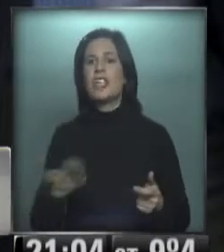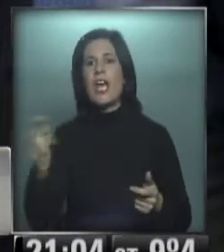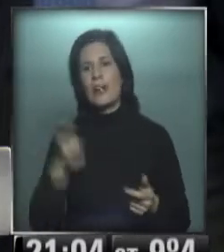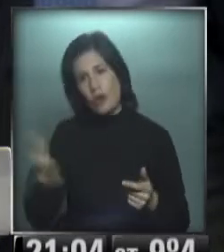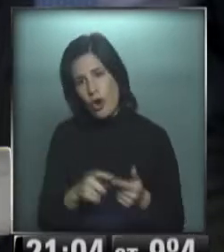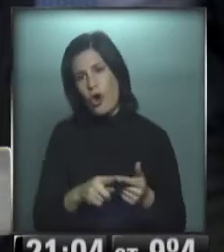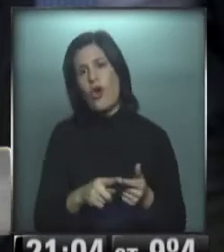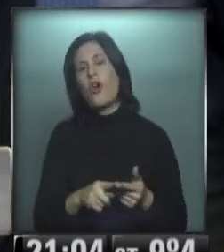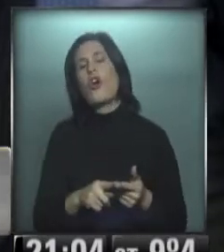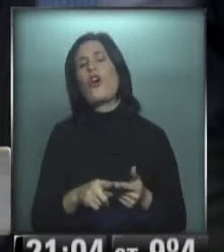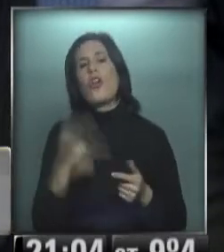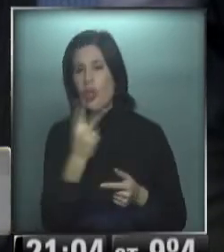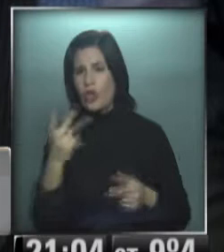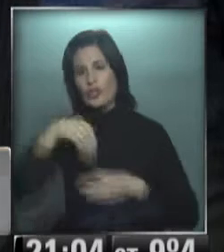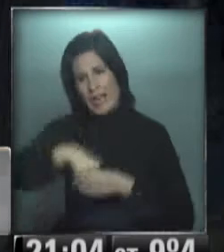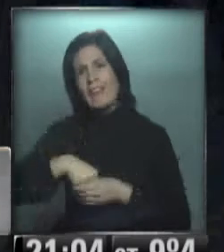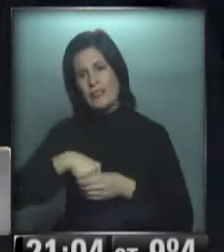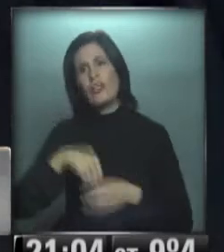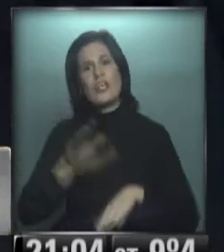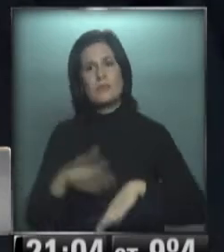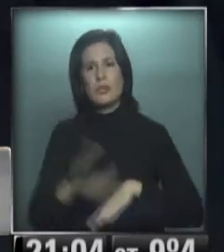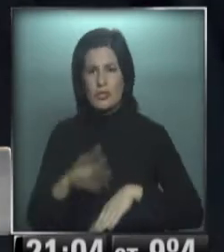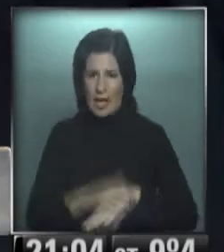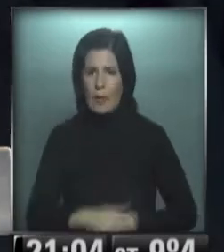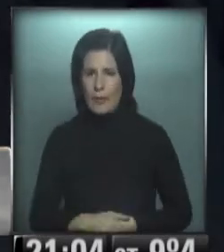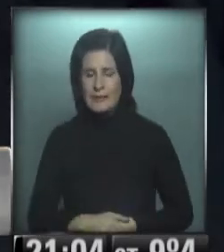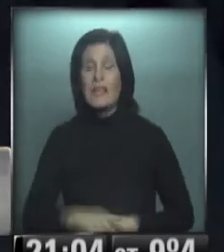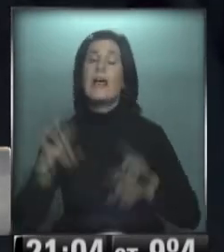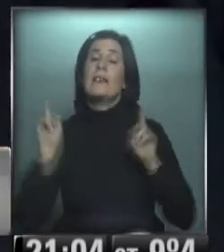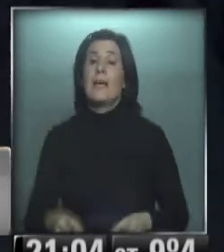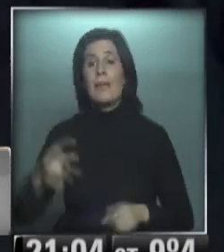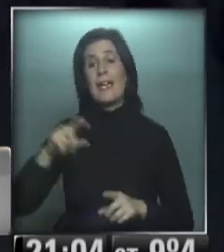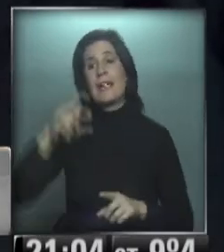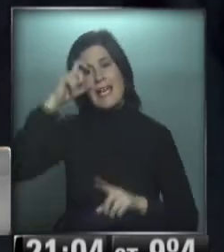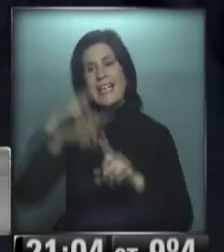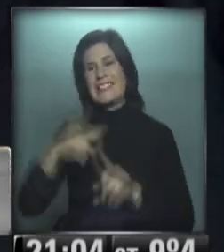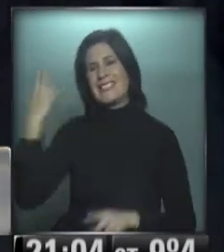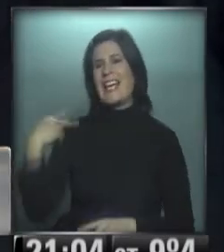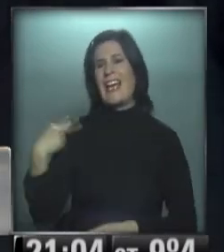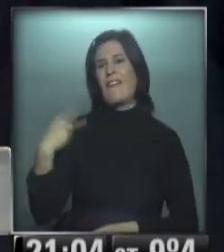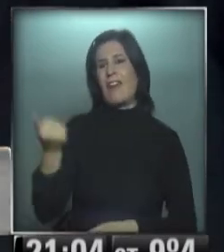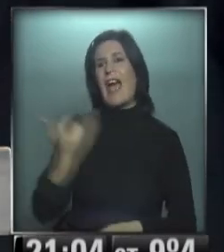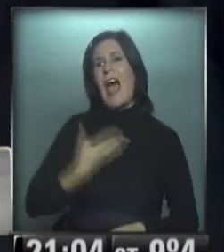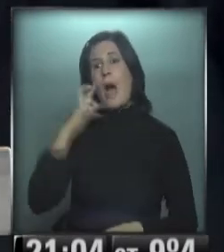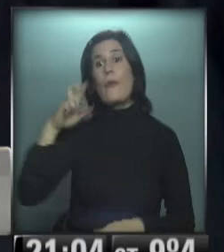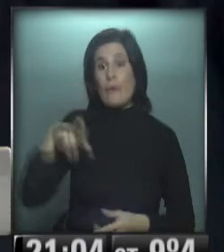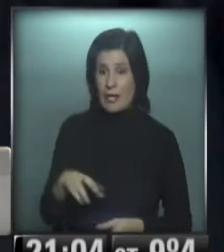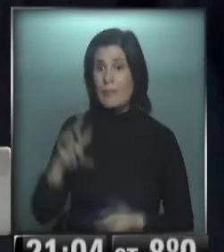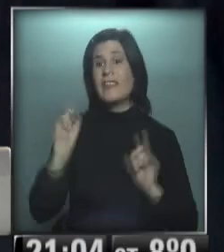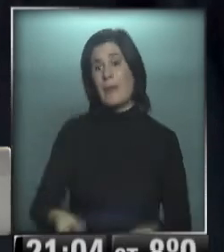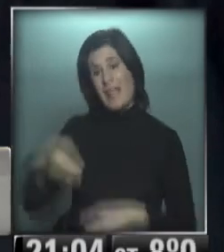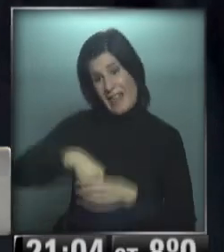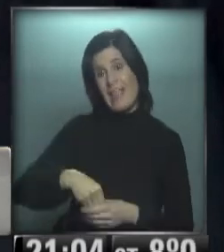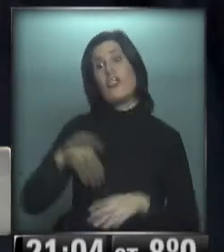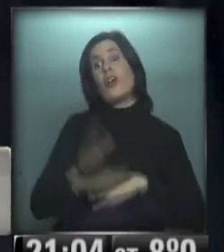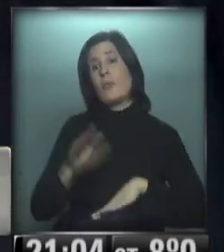partícipe del delito asimismo fue procesado el ex jefe de asesores de la fib rafael resnick brenner por facilitar el plan